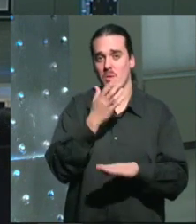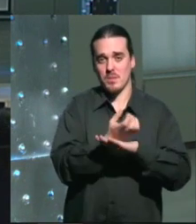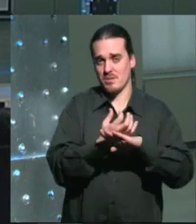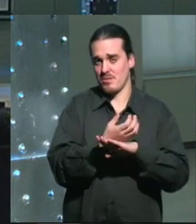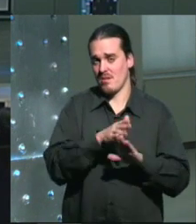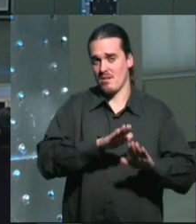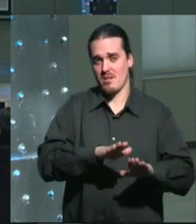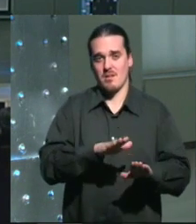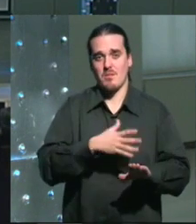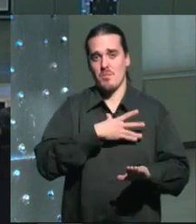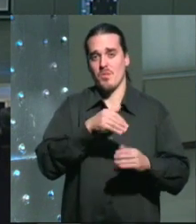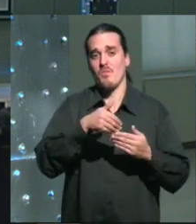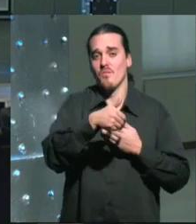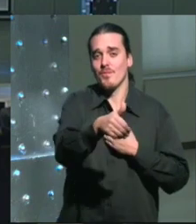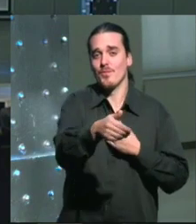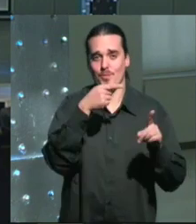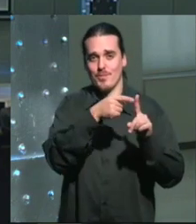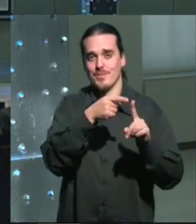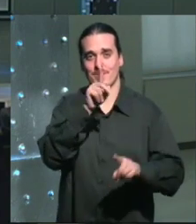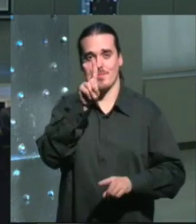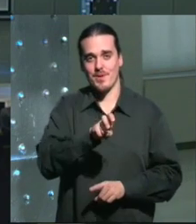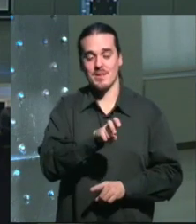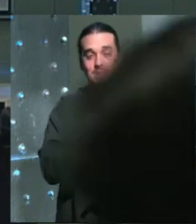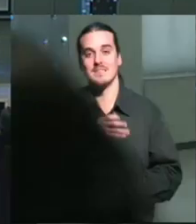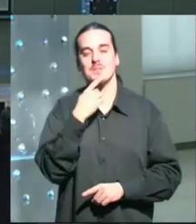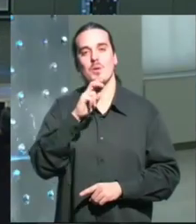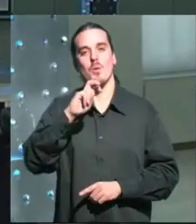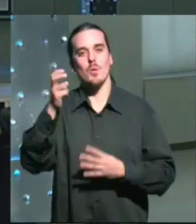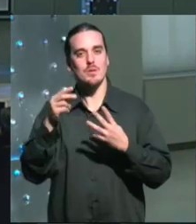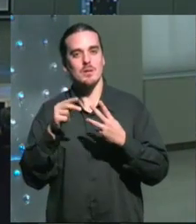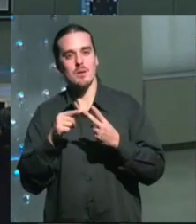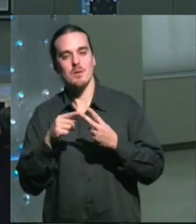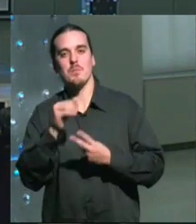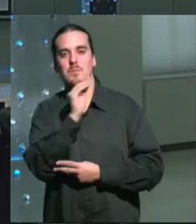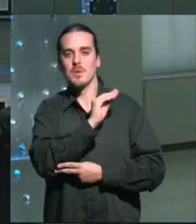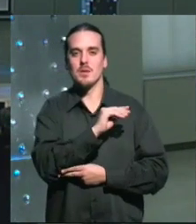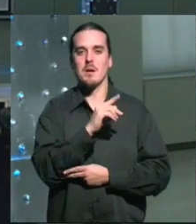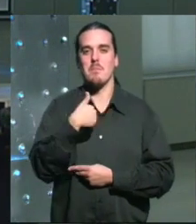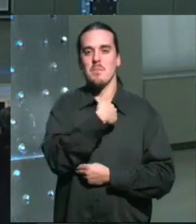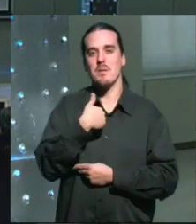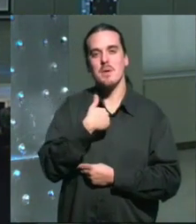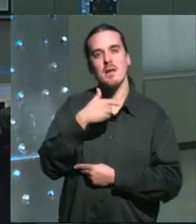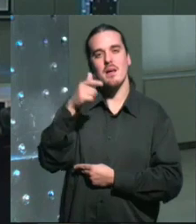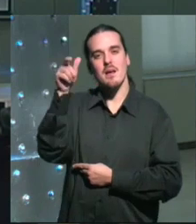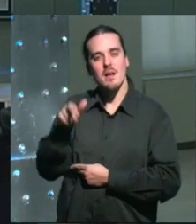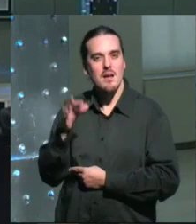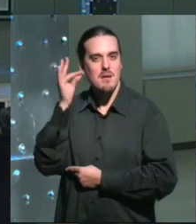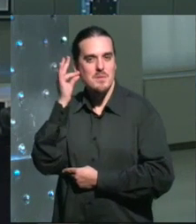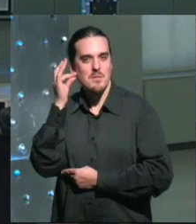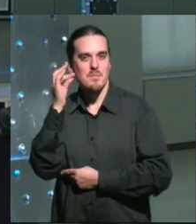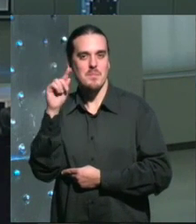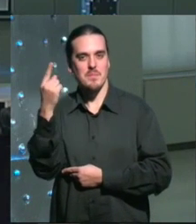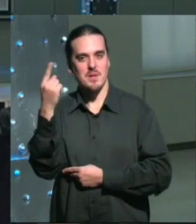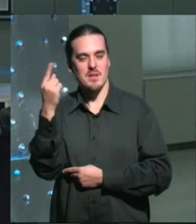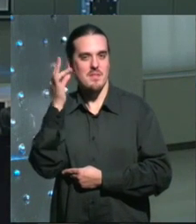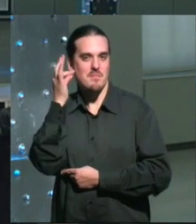tomar decisiones de cara al futuro. En cuanto a la segunda pregunta de cuál fue el papel que jugó la primera dama, yo creo que fue